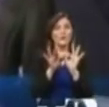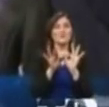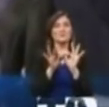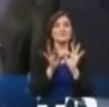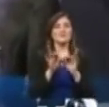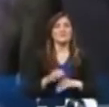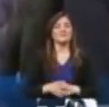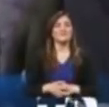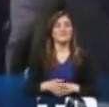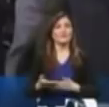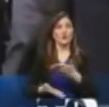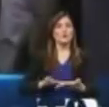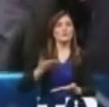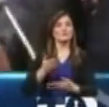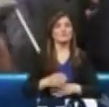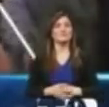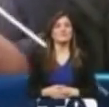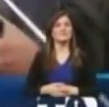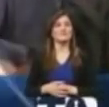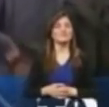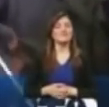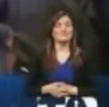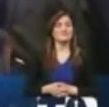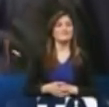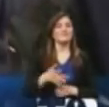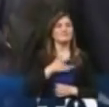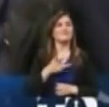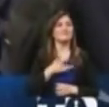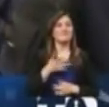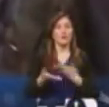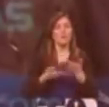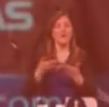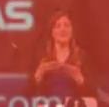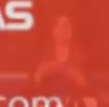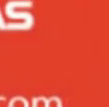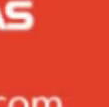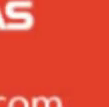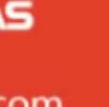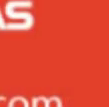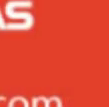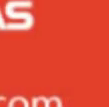dar, para compartir, así que todos estamos motivados a compartir precisamente.